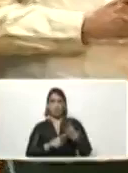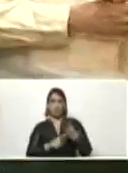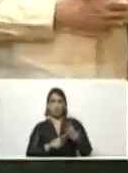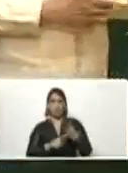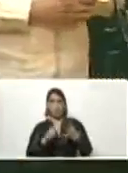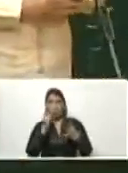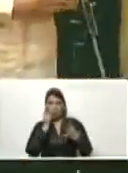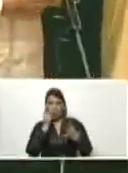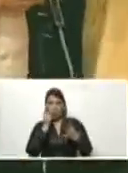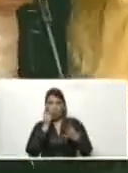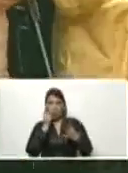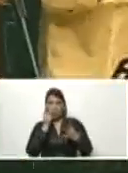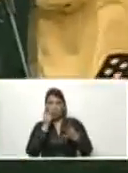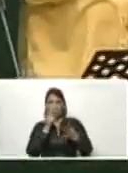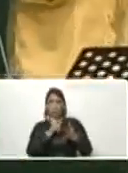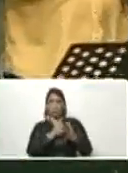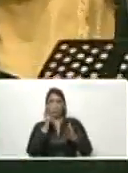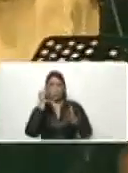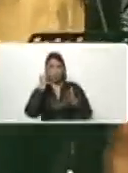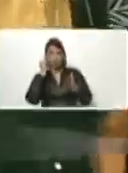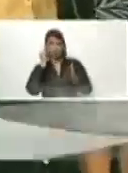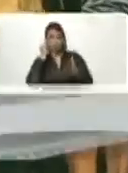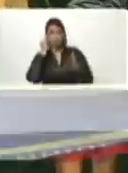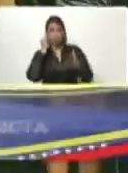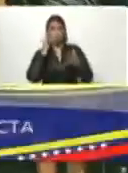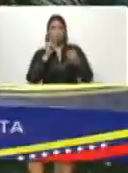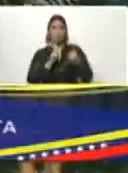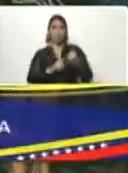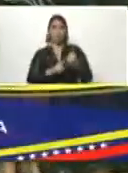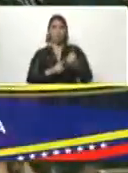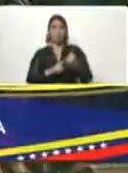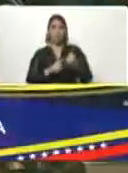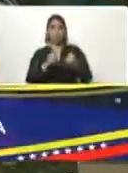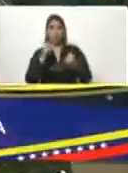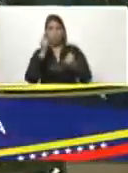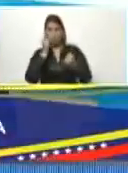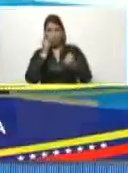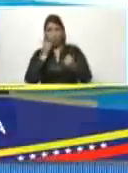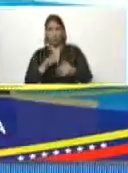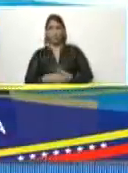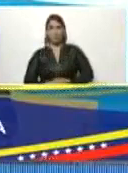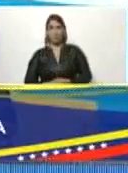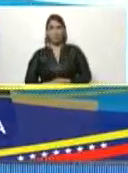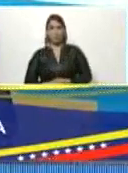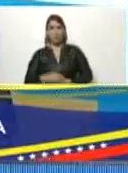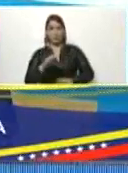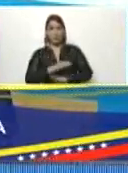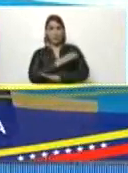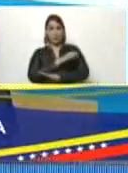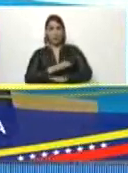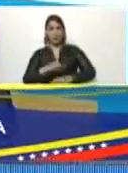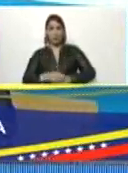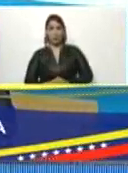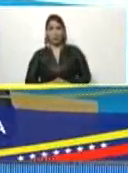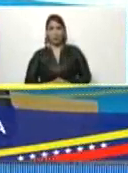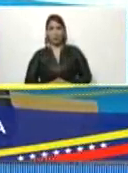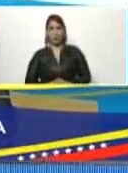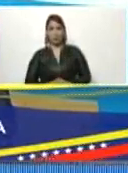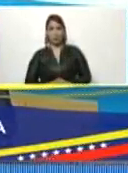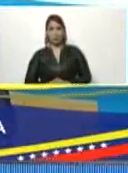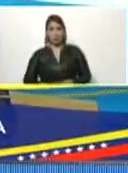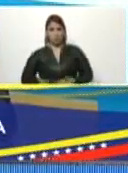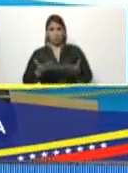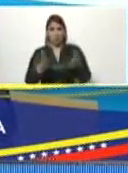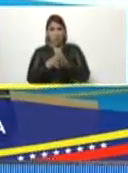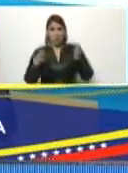César Gómez, Ana Cecilia Loyo y Alí Alejandro Primera, con la canción dedicada a nuestro